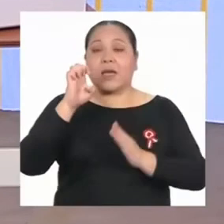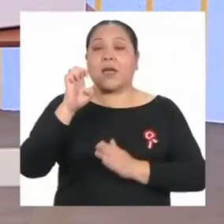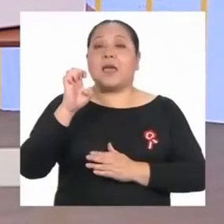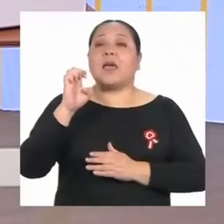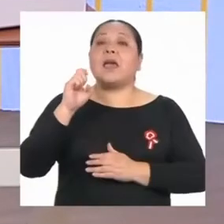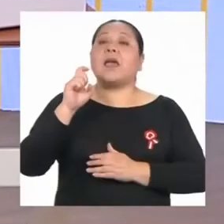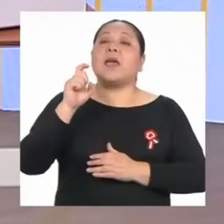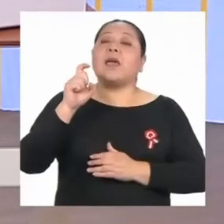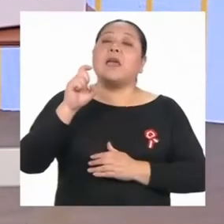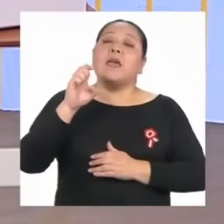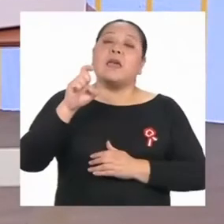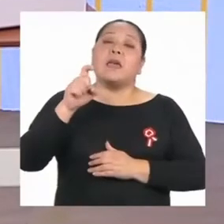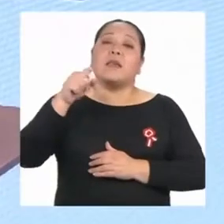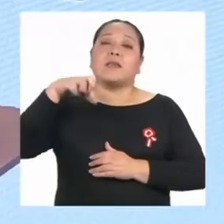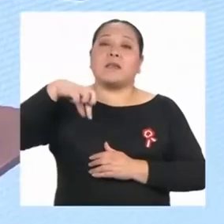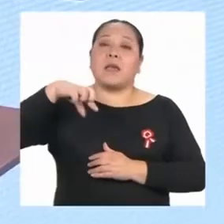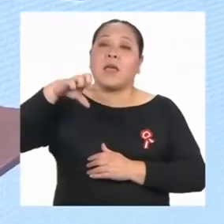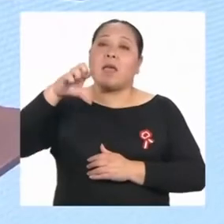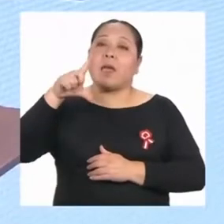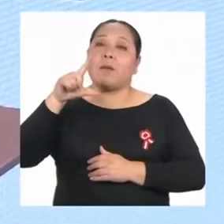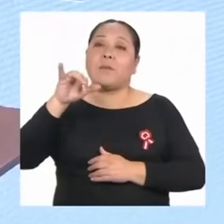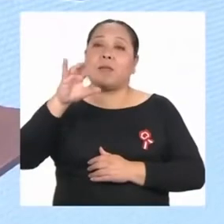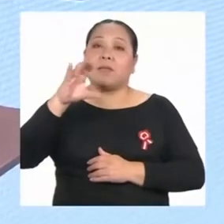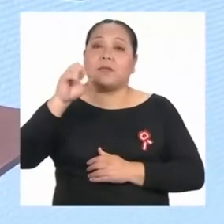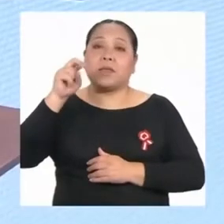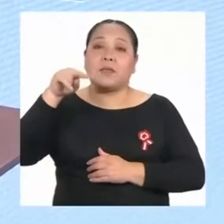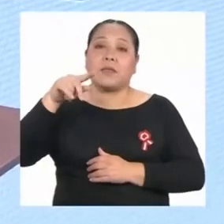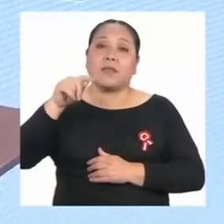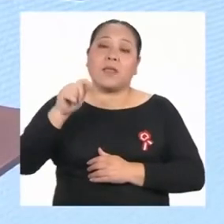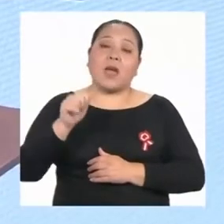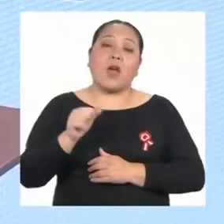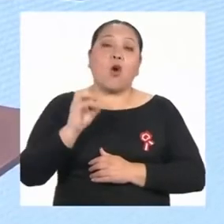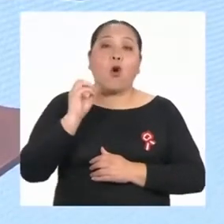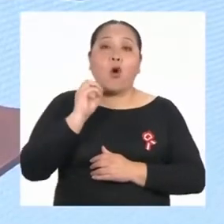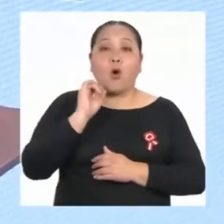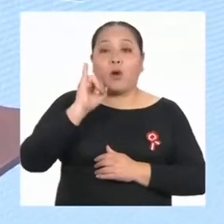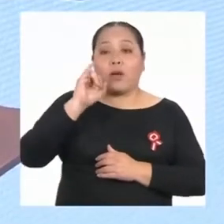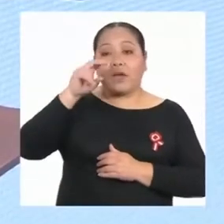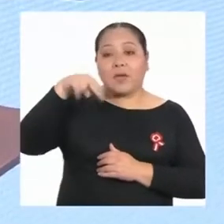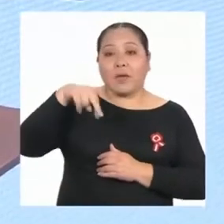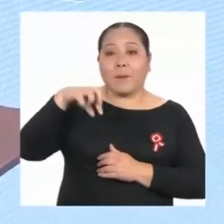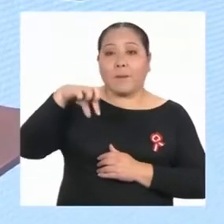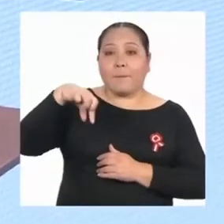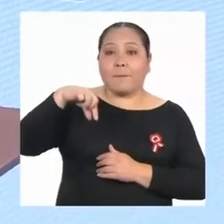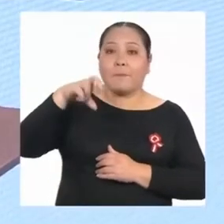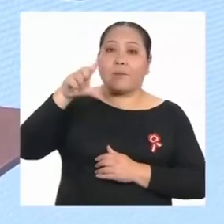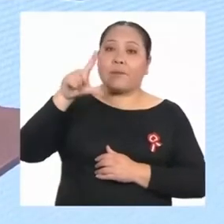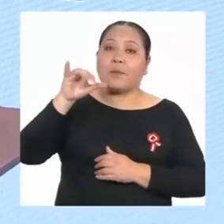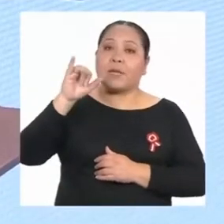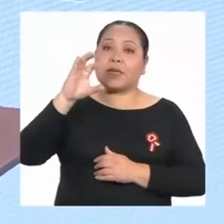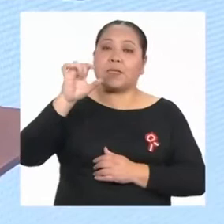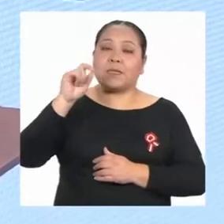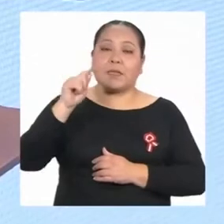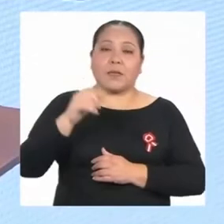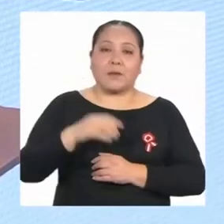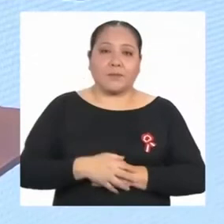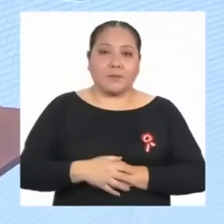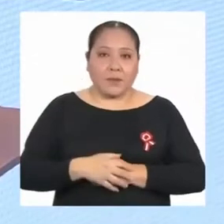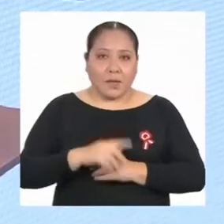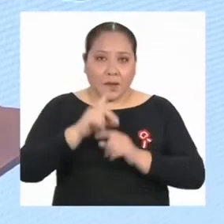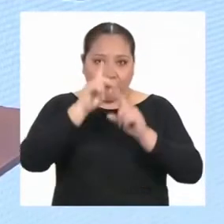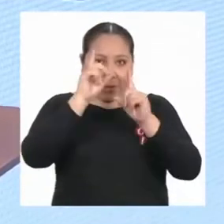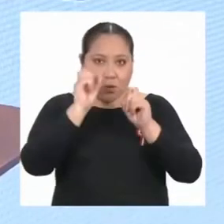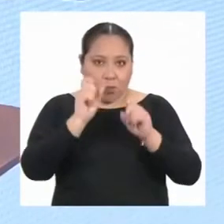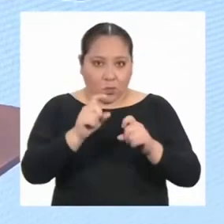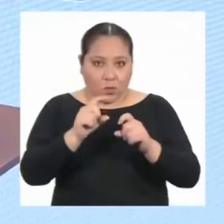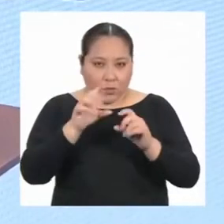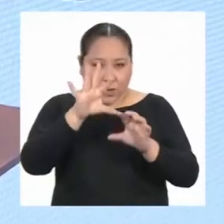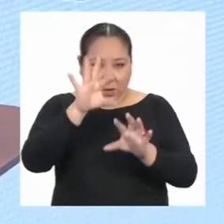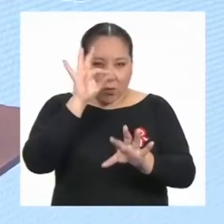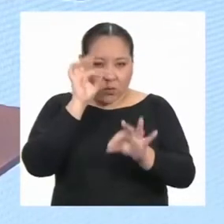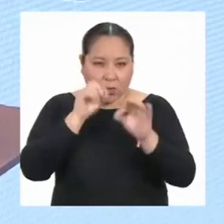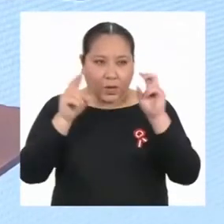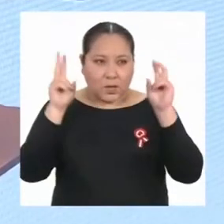o implícita. Como vimos en nuestras sesiones anteriores, la pregunta clave para identificar el tema es ¿de qué trata el